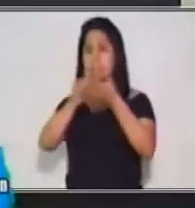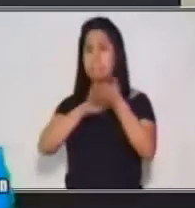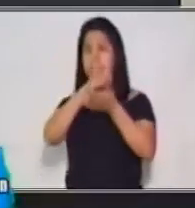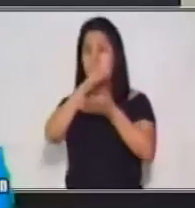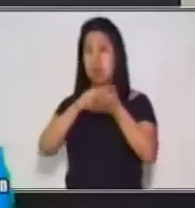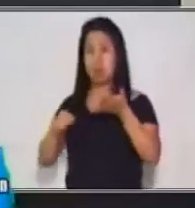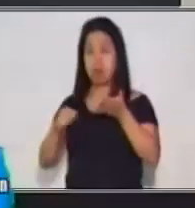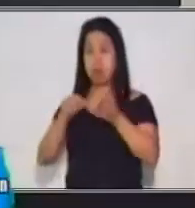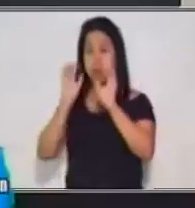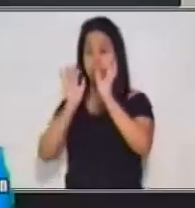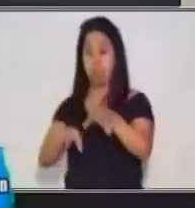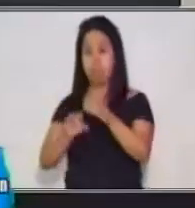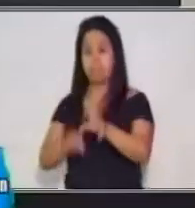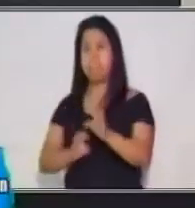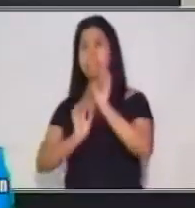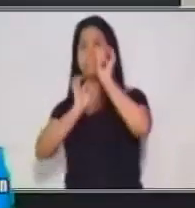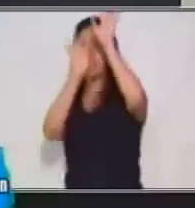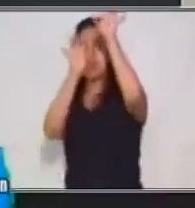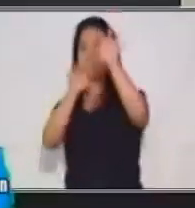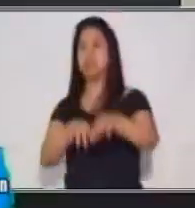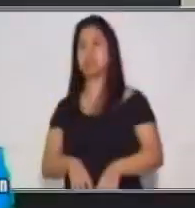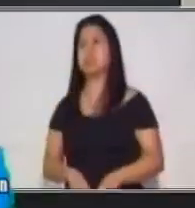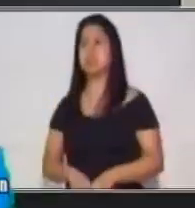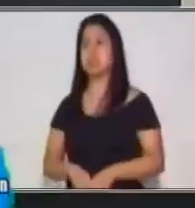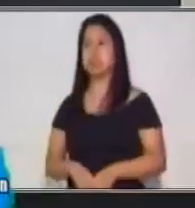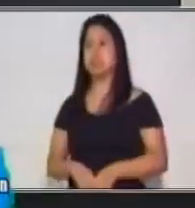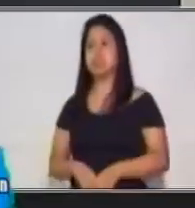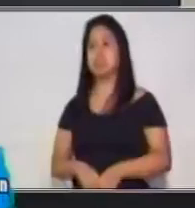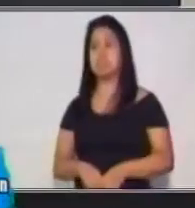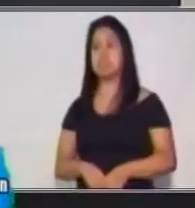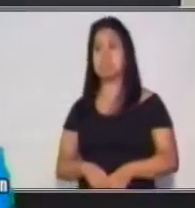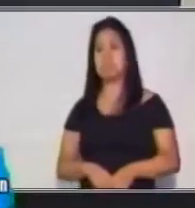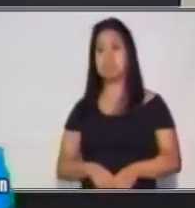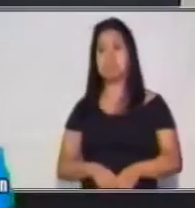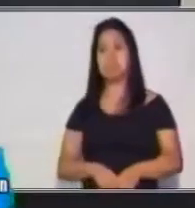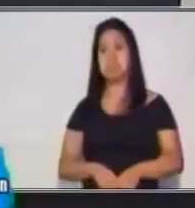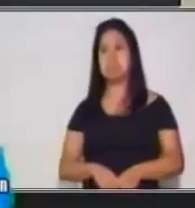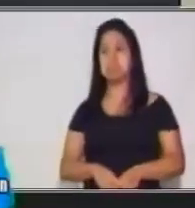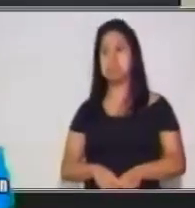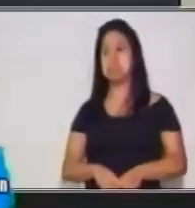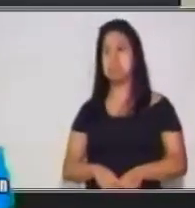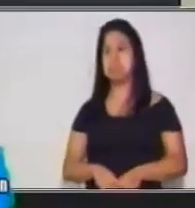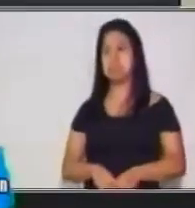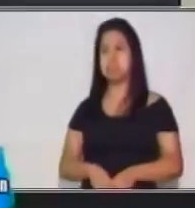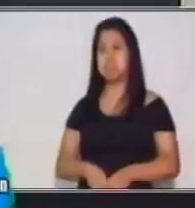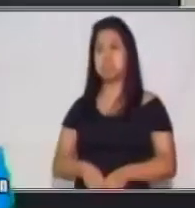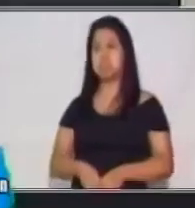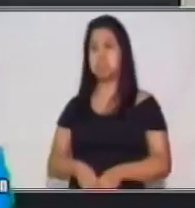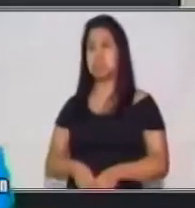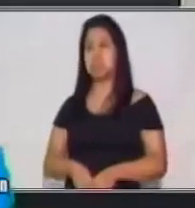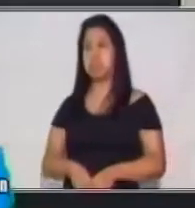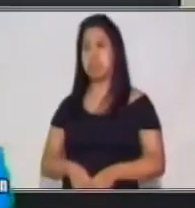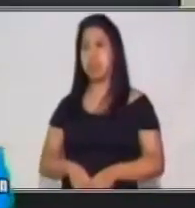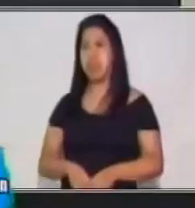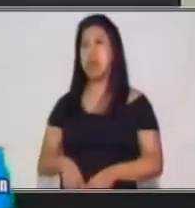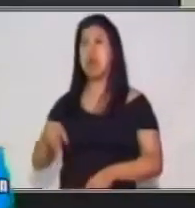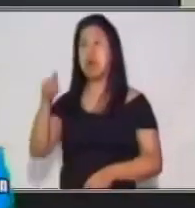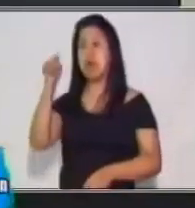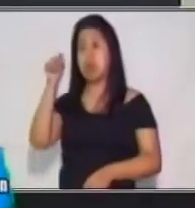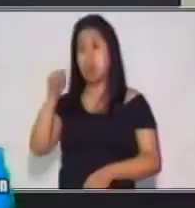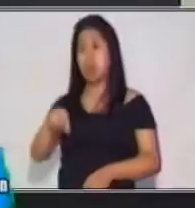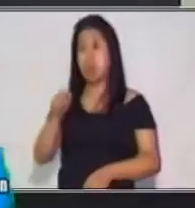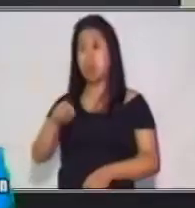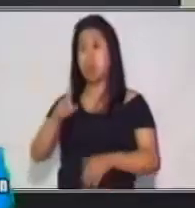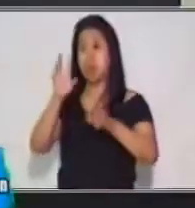alumnos practican baloncesto? Observamos nuestra tabla y vemos cuántos